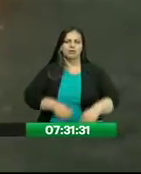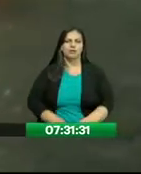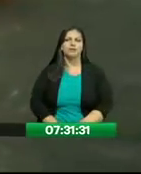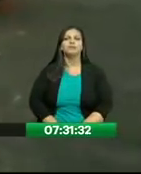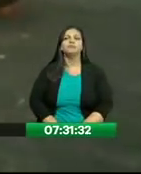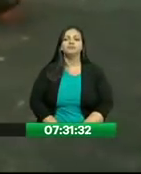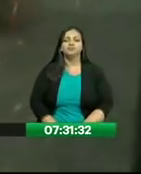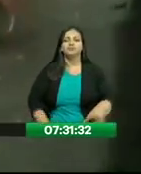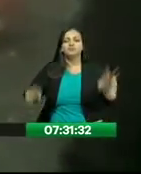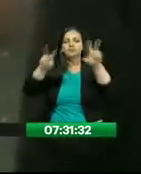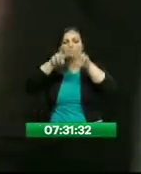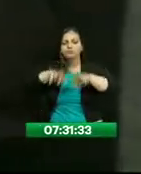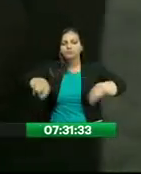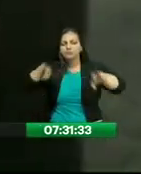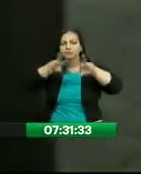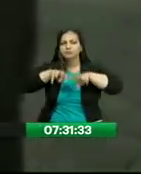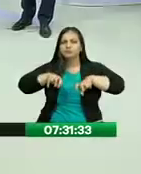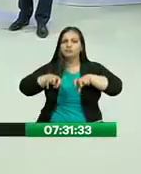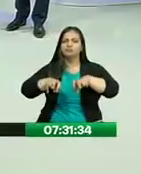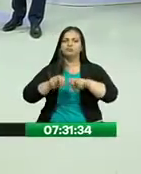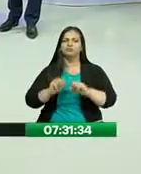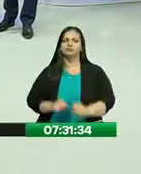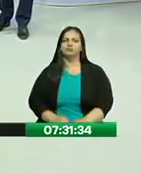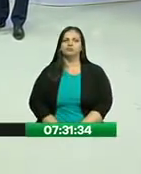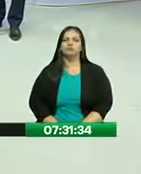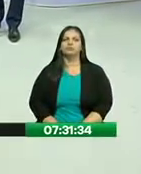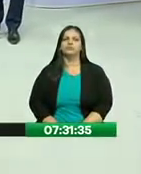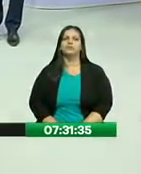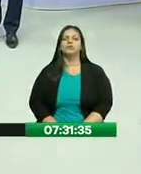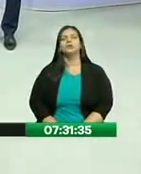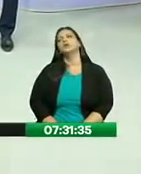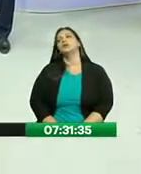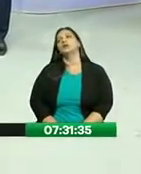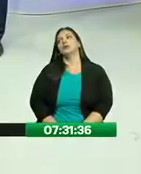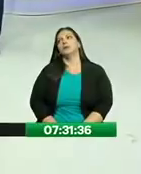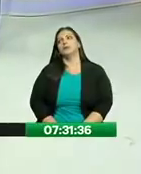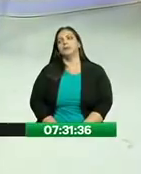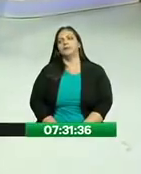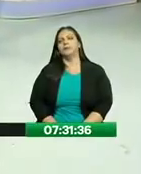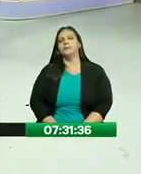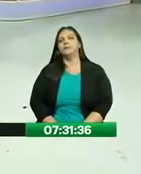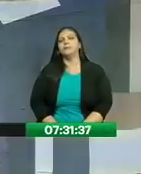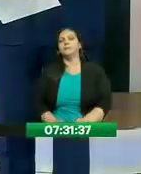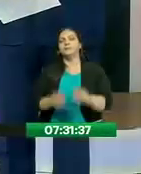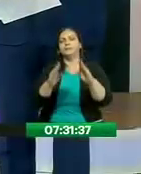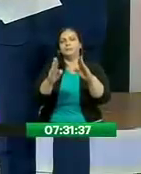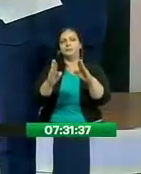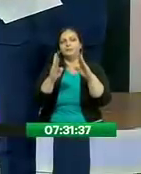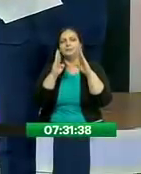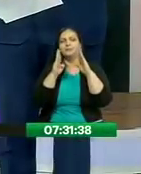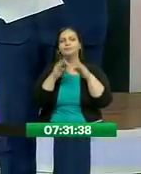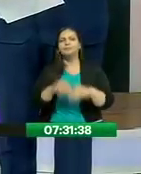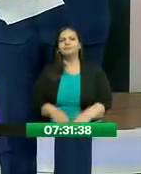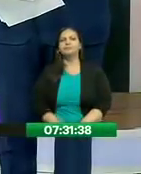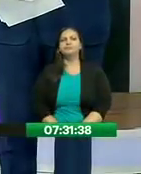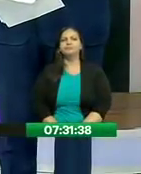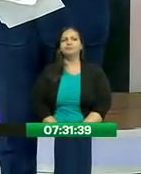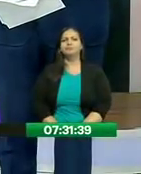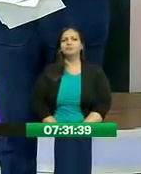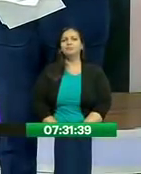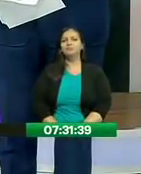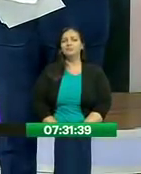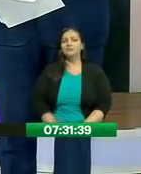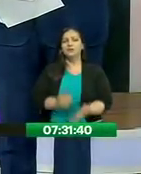Informó Sofía Vintimilla. Y presten mucha atención, la gobernación del Guayas condecoró a